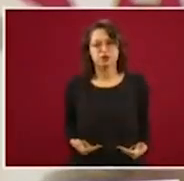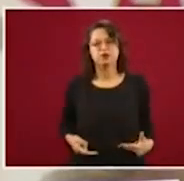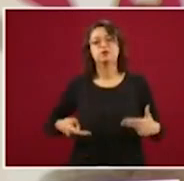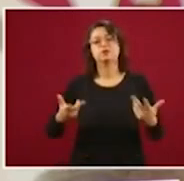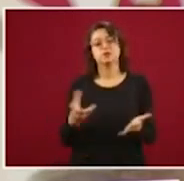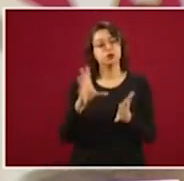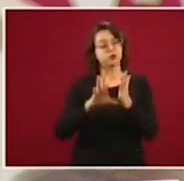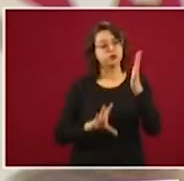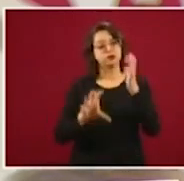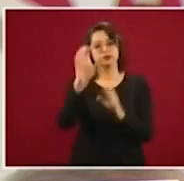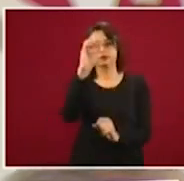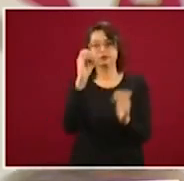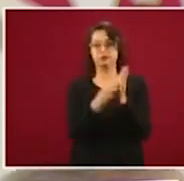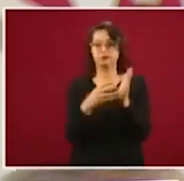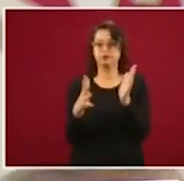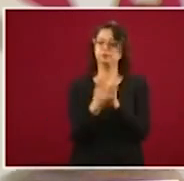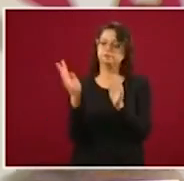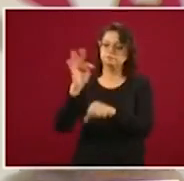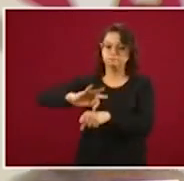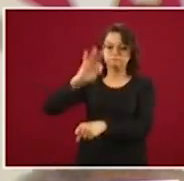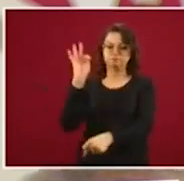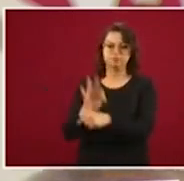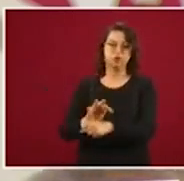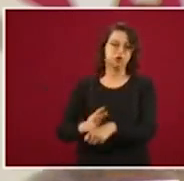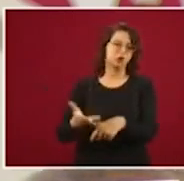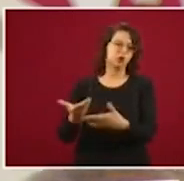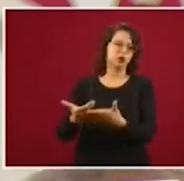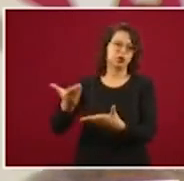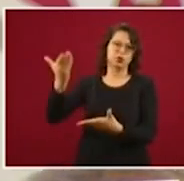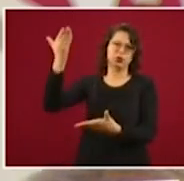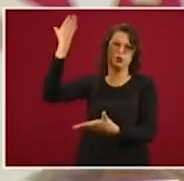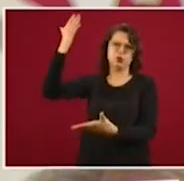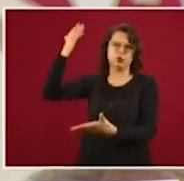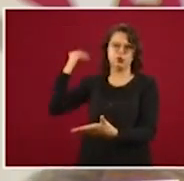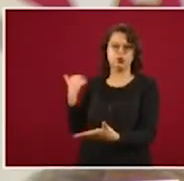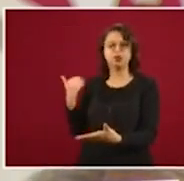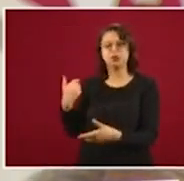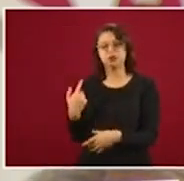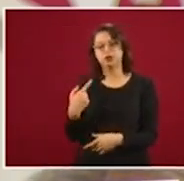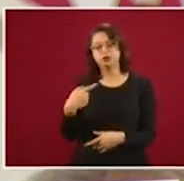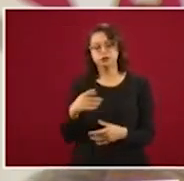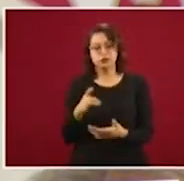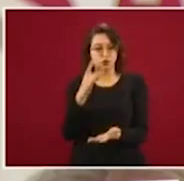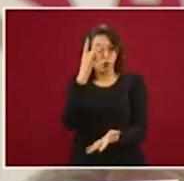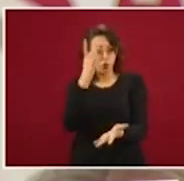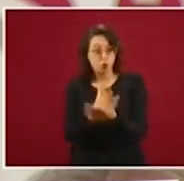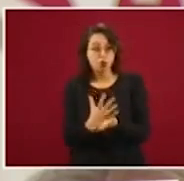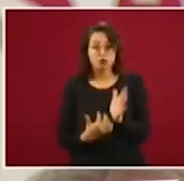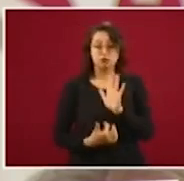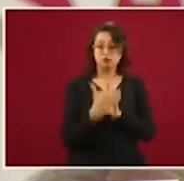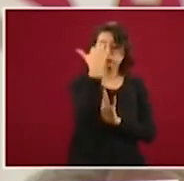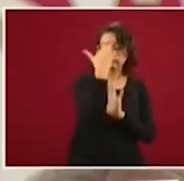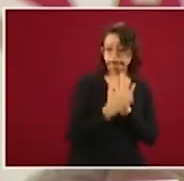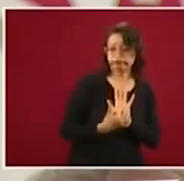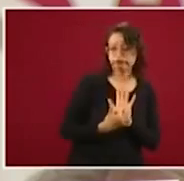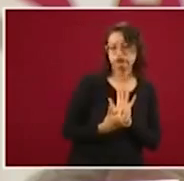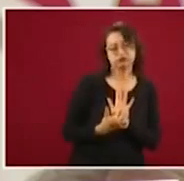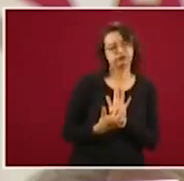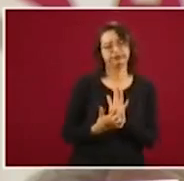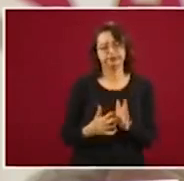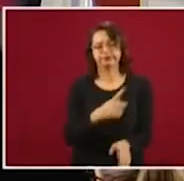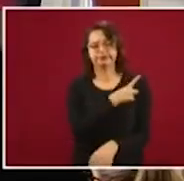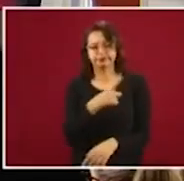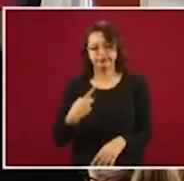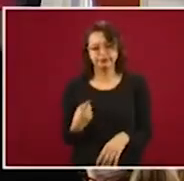la Constitución mexicana ya desde hace varias décadas, pero no queremos que sea letra muerta, queremos que sea realidad. Y